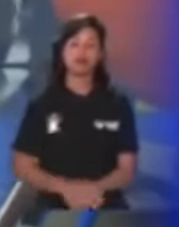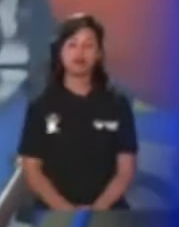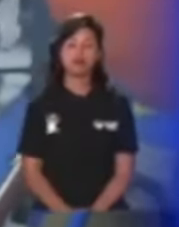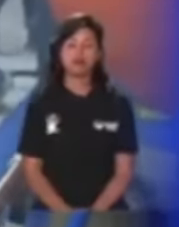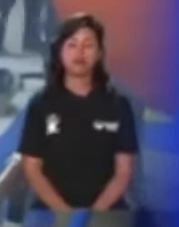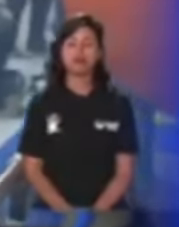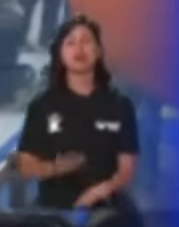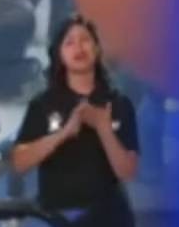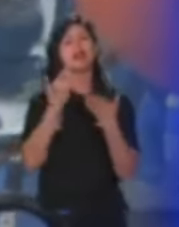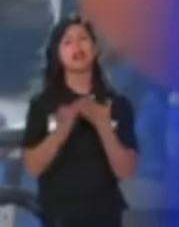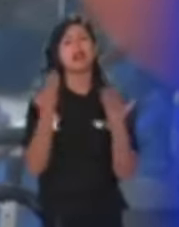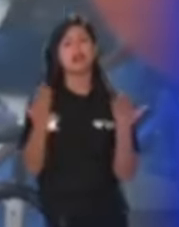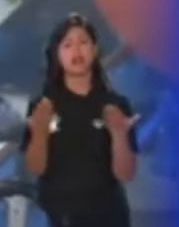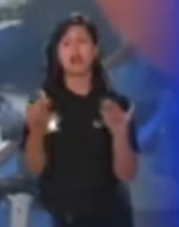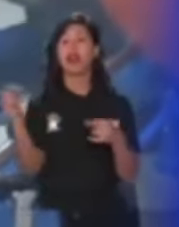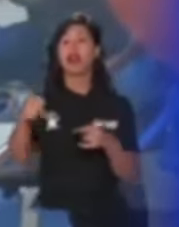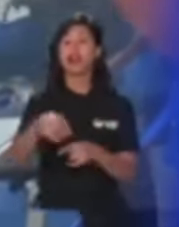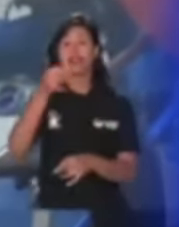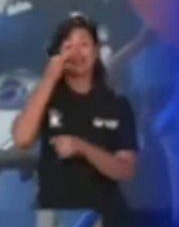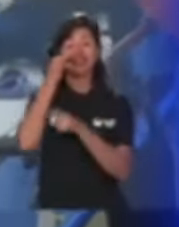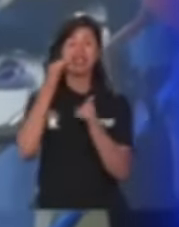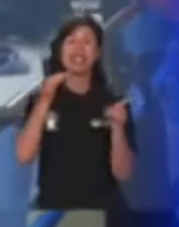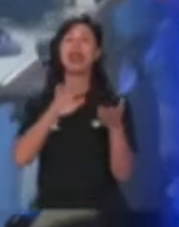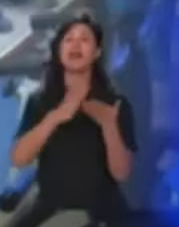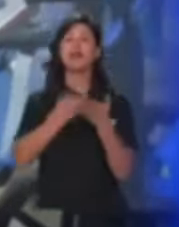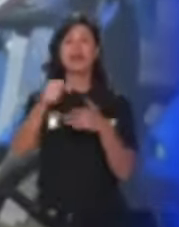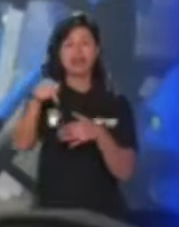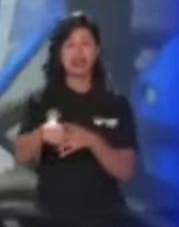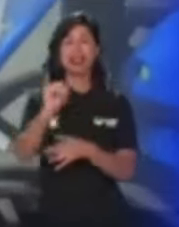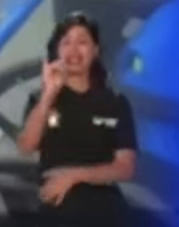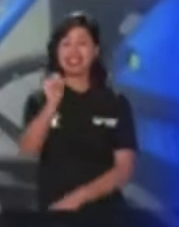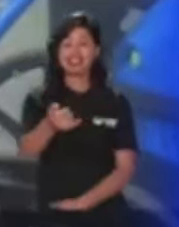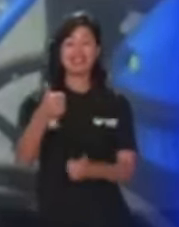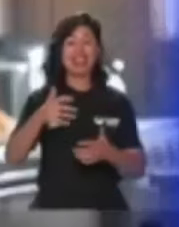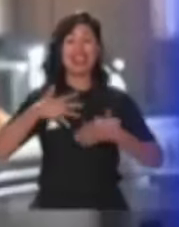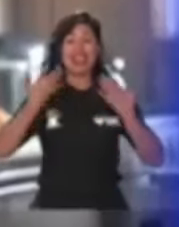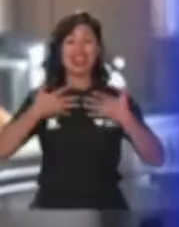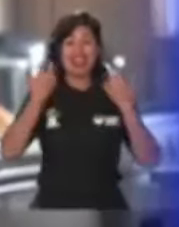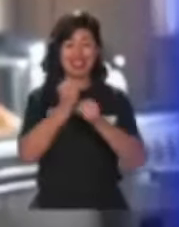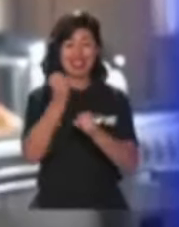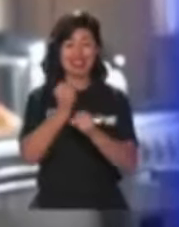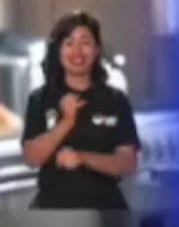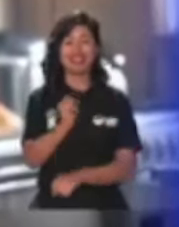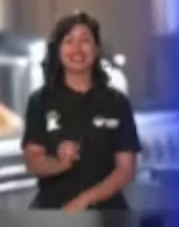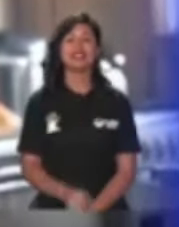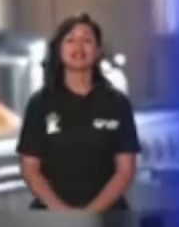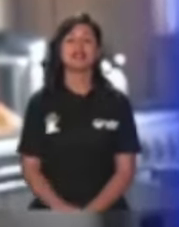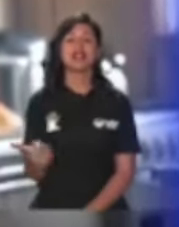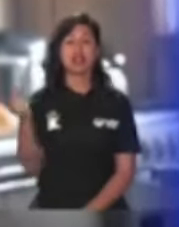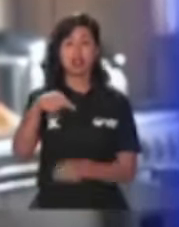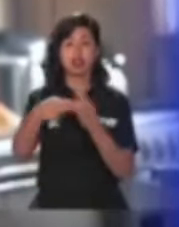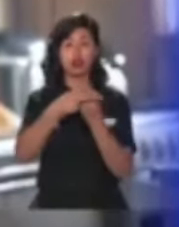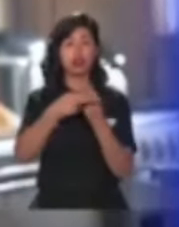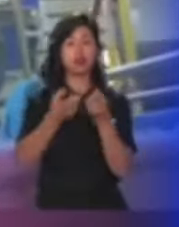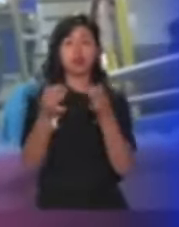¿Cómo le va? Aquí estamos, de visita. ¿Cómo llegó hoy día? Bien, pues viene, viene. Bien, con hartas ganas de trabajar. Ella cuando llegó a Teletón, ella se andaba